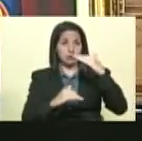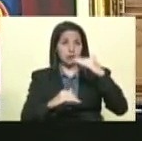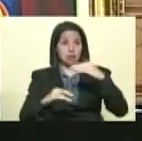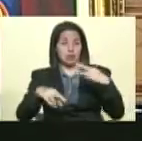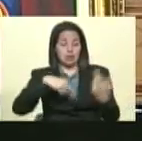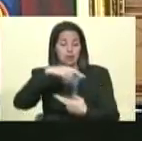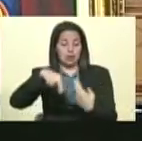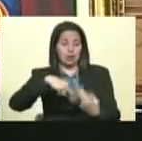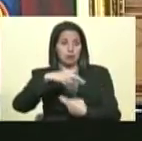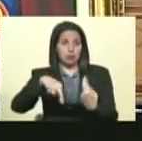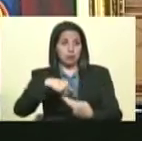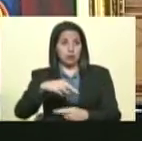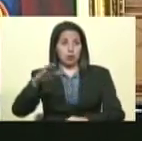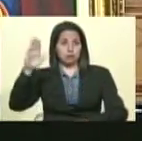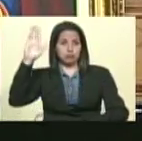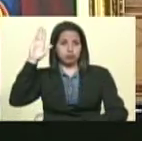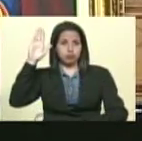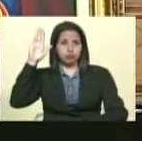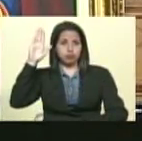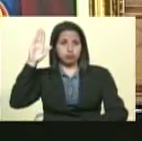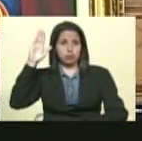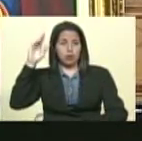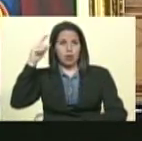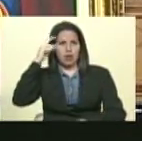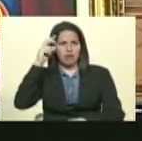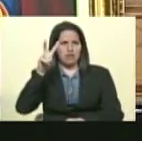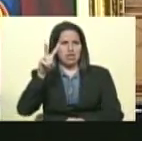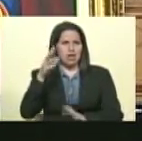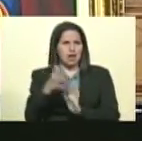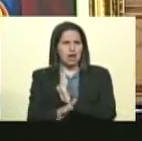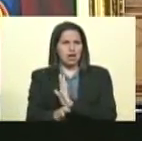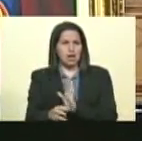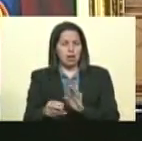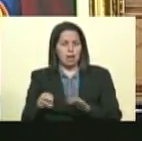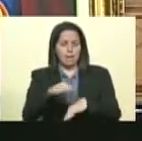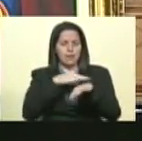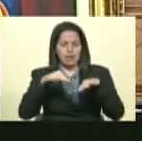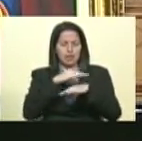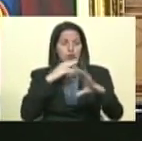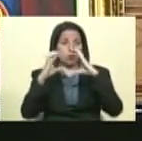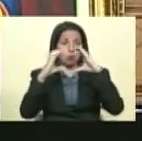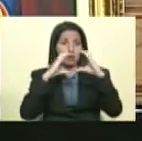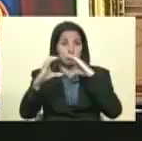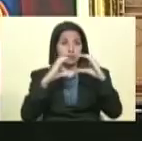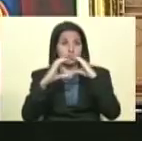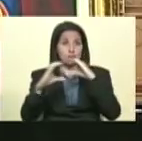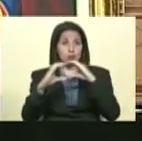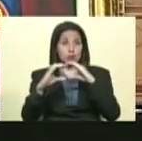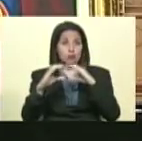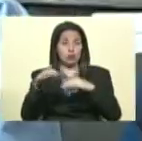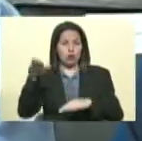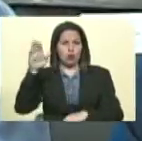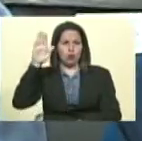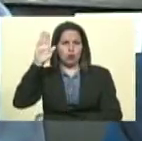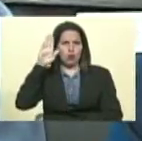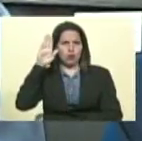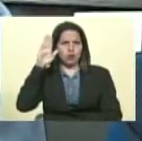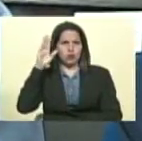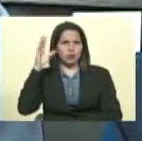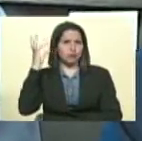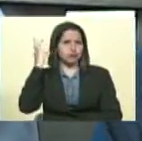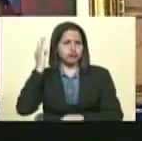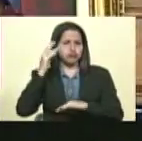República, juramentaba a Ernesto Villegas como ministro de Comunicación, juramentaba a la almirante en jefa